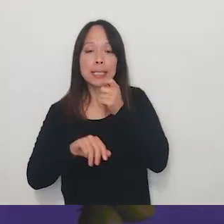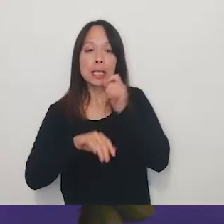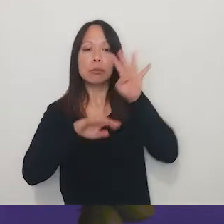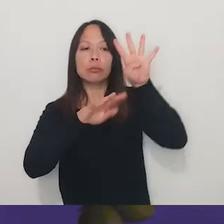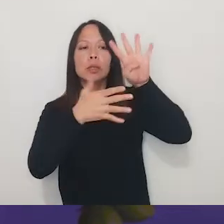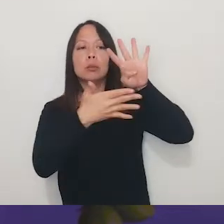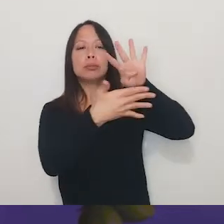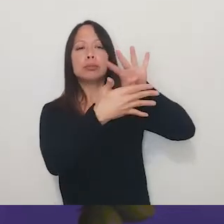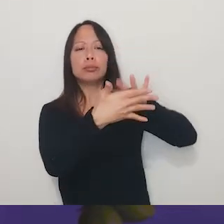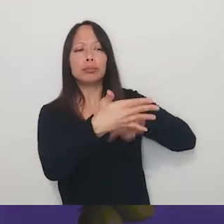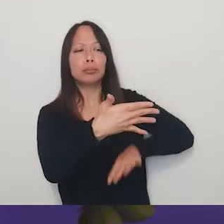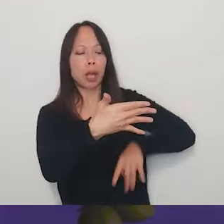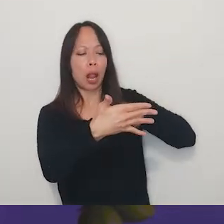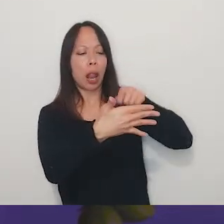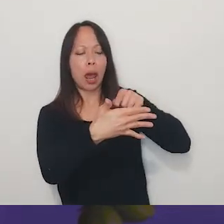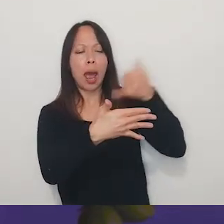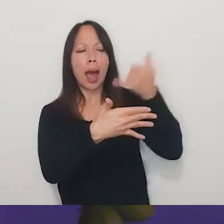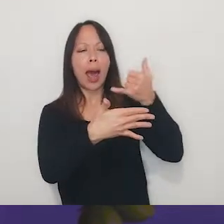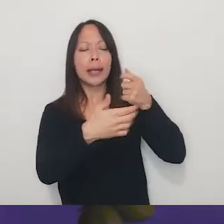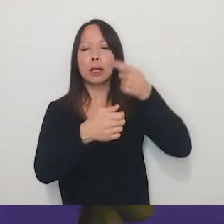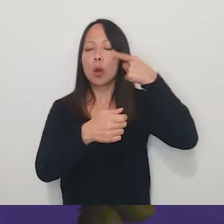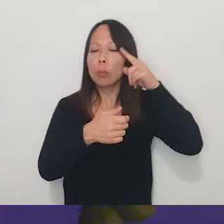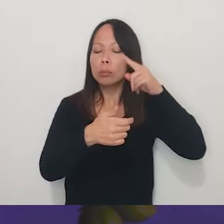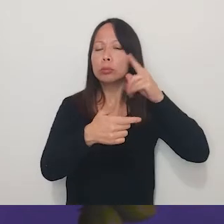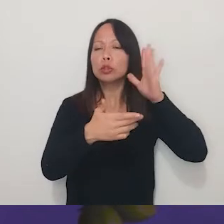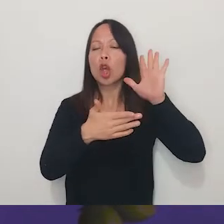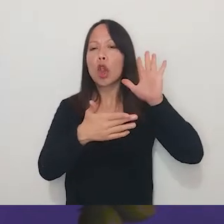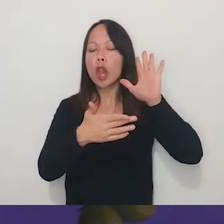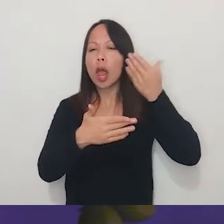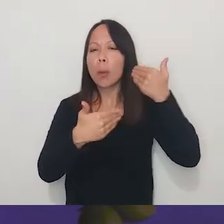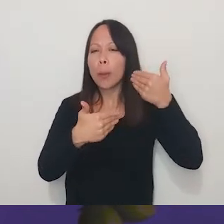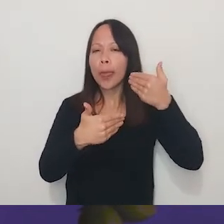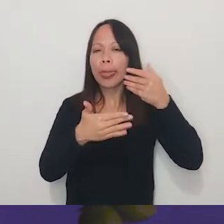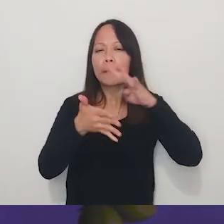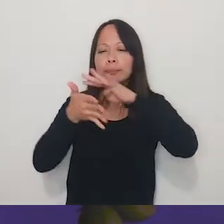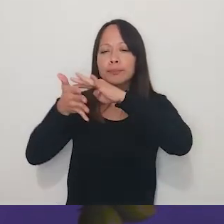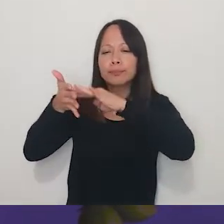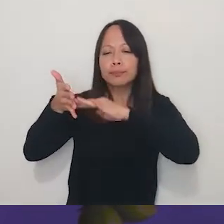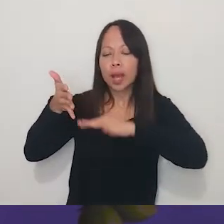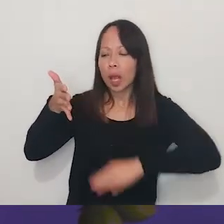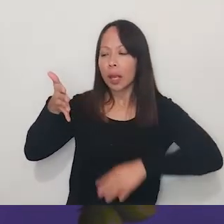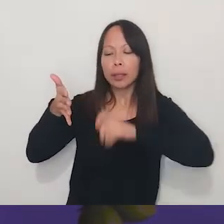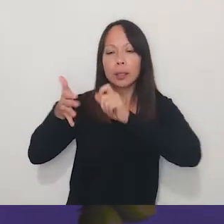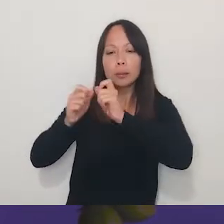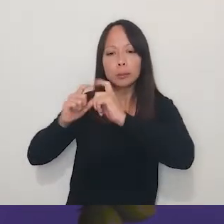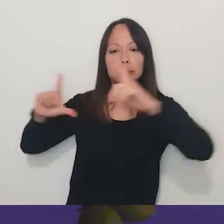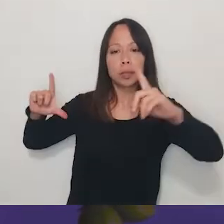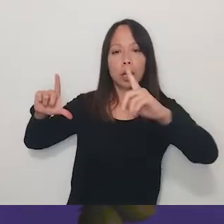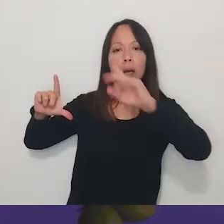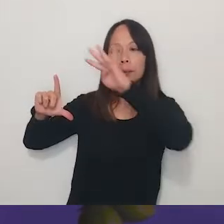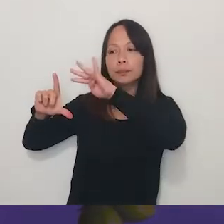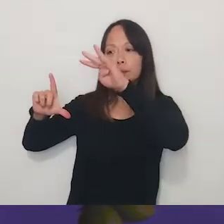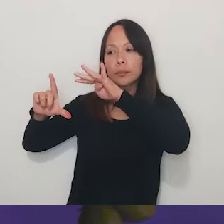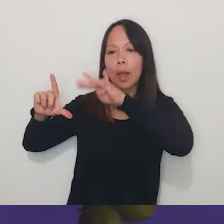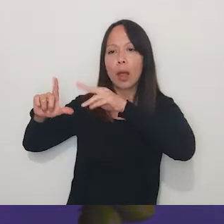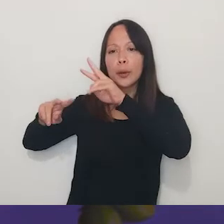clínica específica, como una hipoglucemia, una colestasis neonatal, convulsiones, uno puede buscar un panel que el